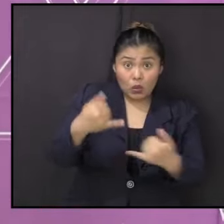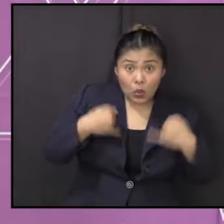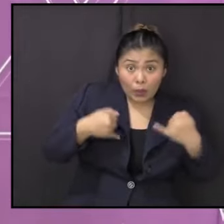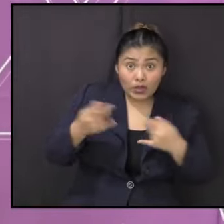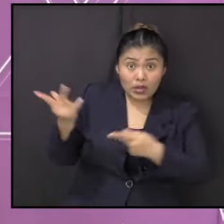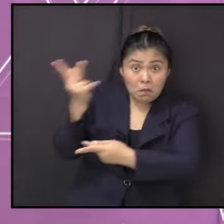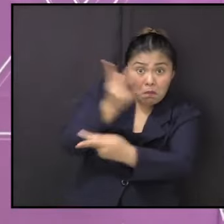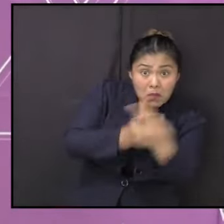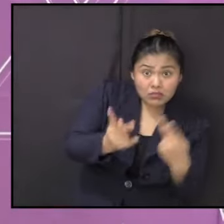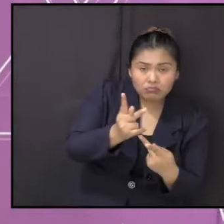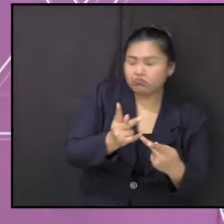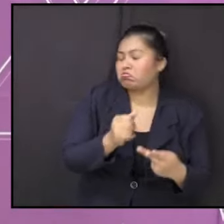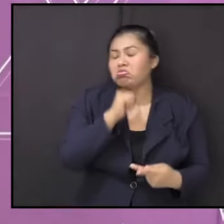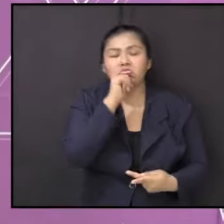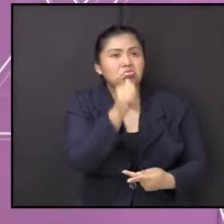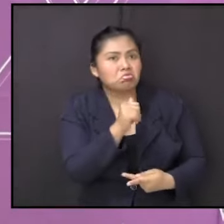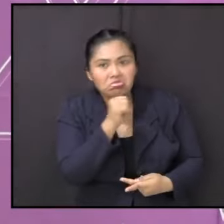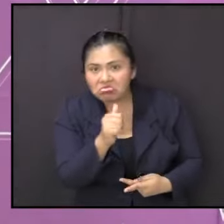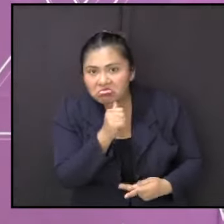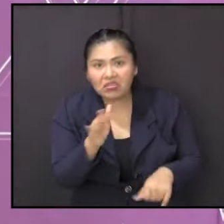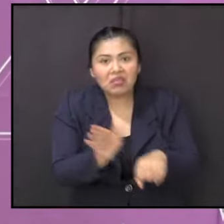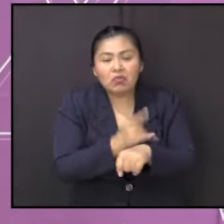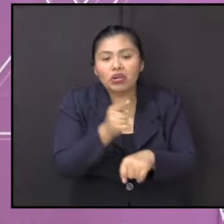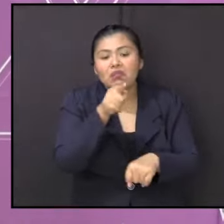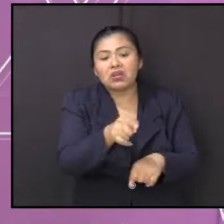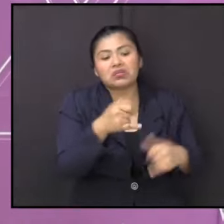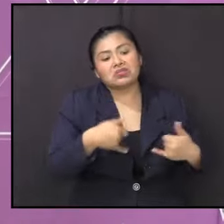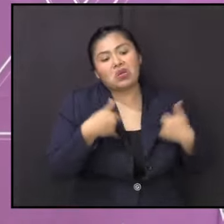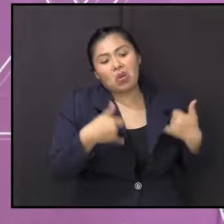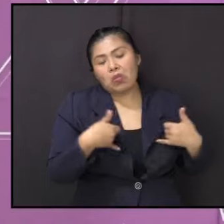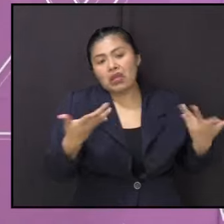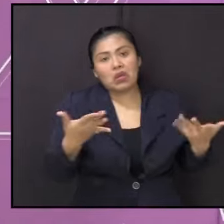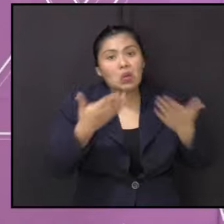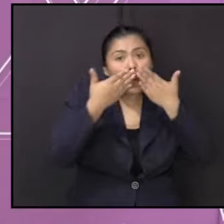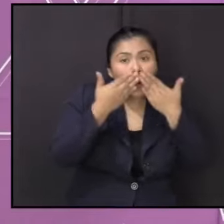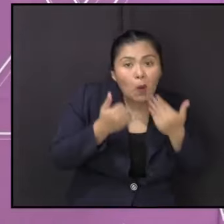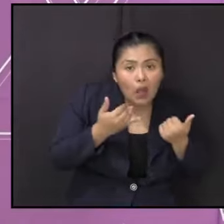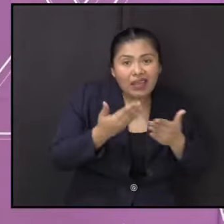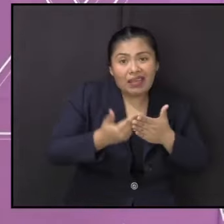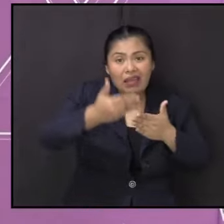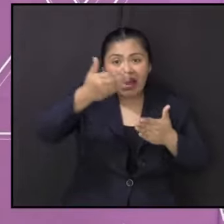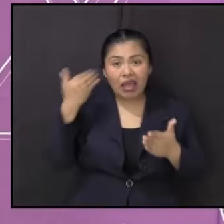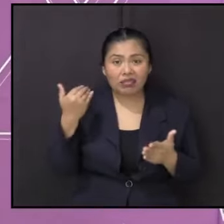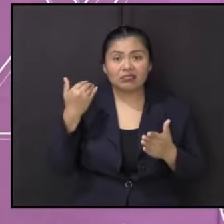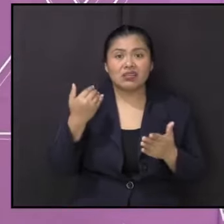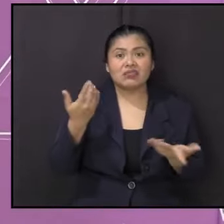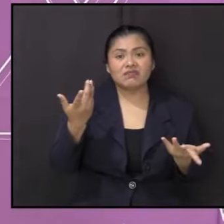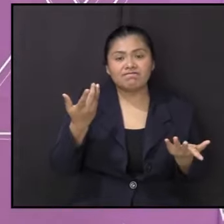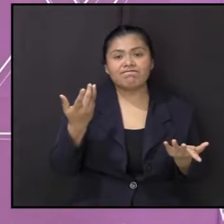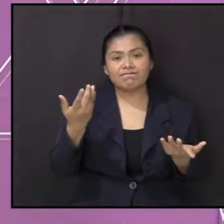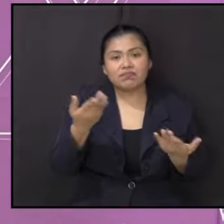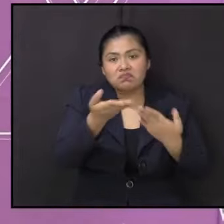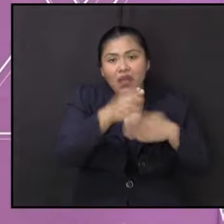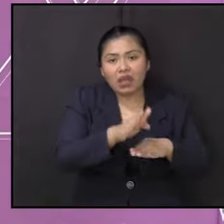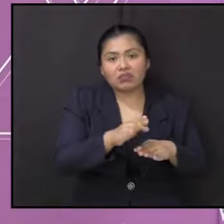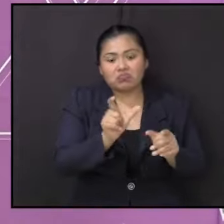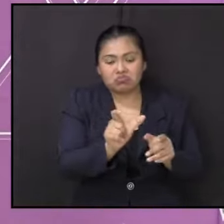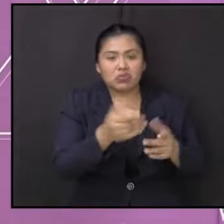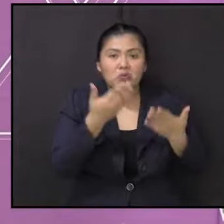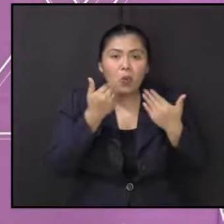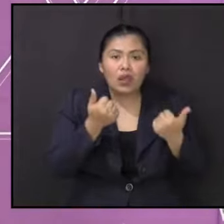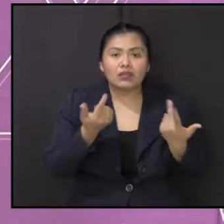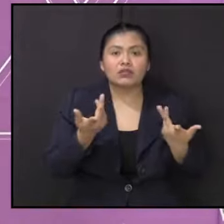que proporcionar. Pero podemos hacer que a través de una ley precisamente haya algún tipo de beneficio o como en este